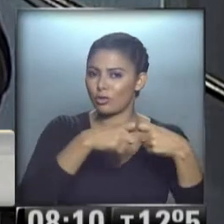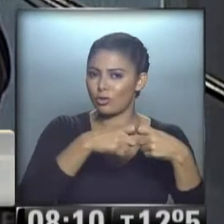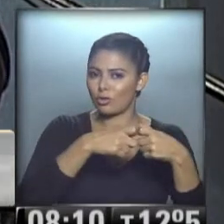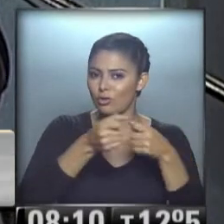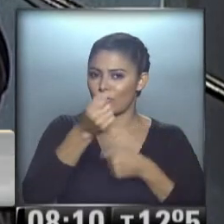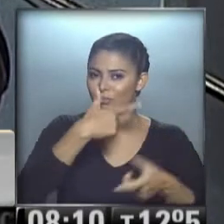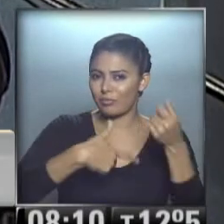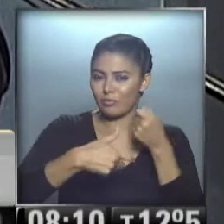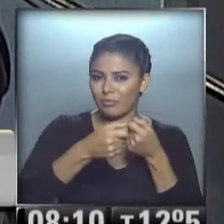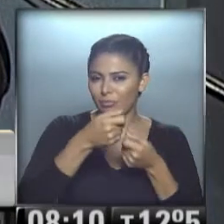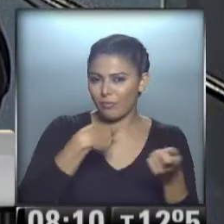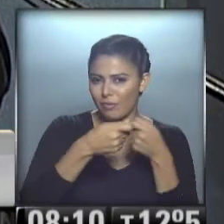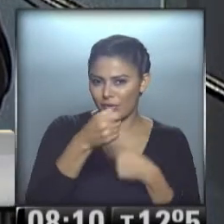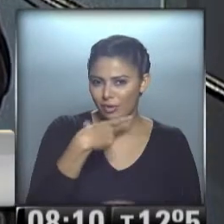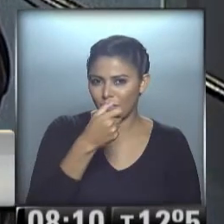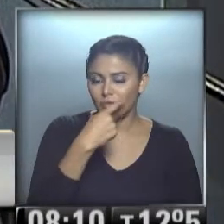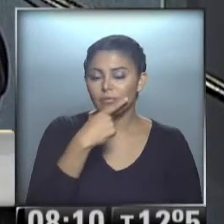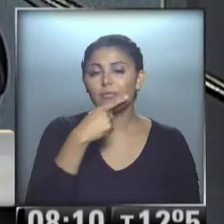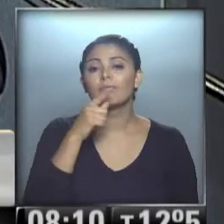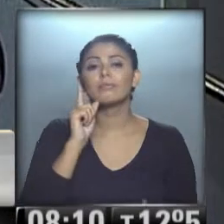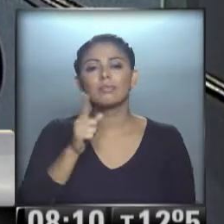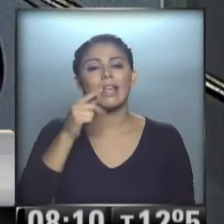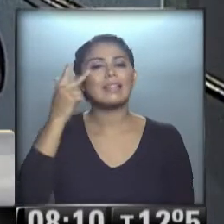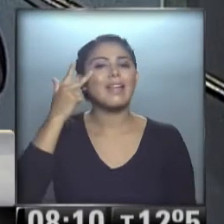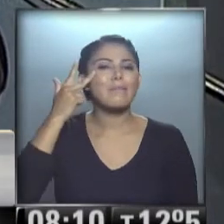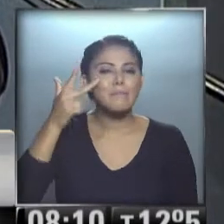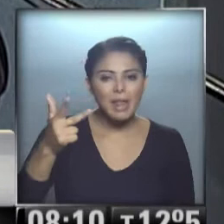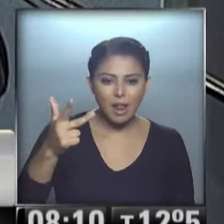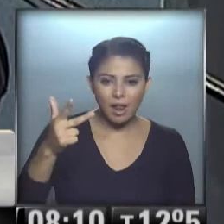de estupefacientes, con la presencia de 3.000